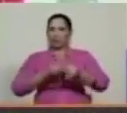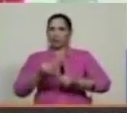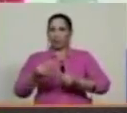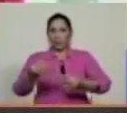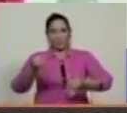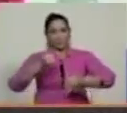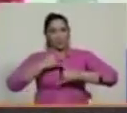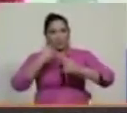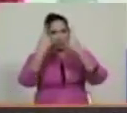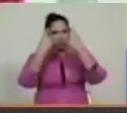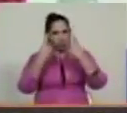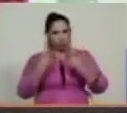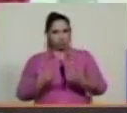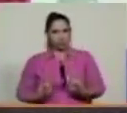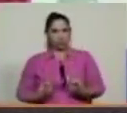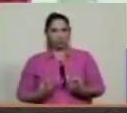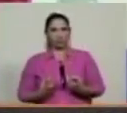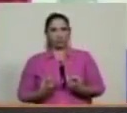Nosotros mismos.